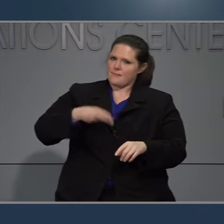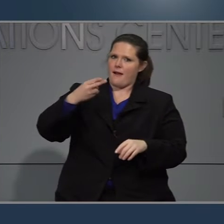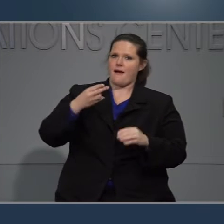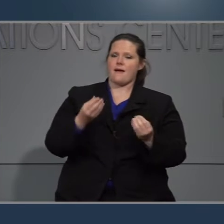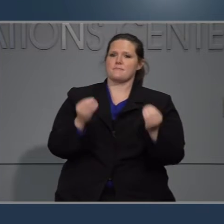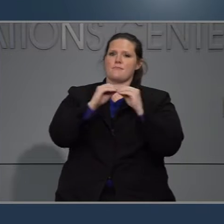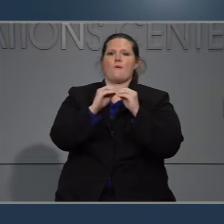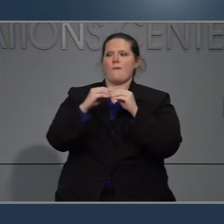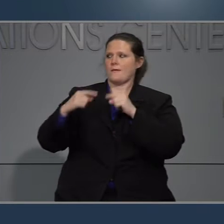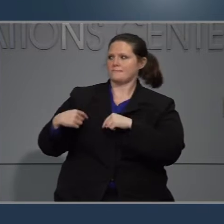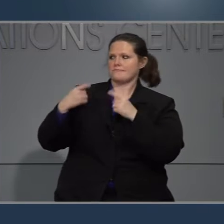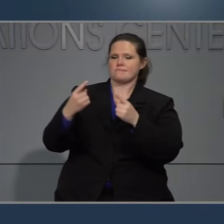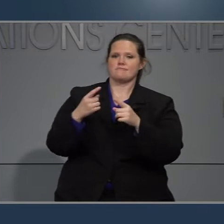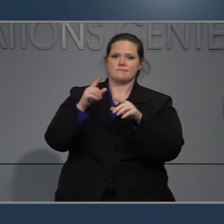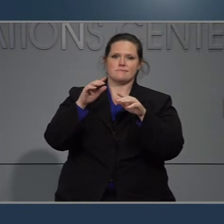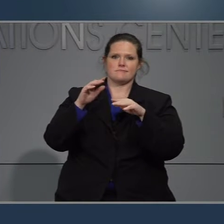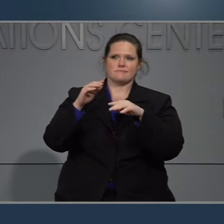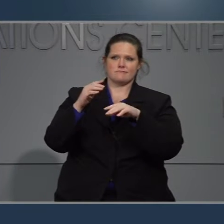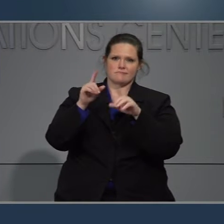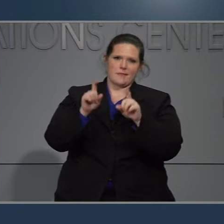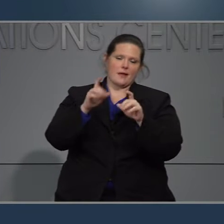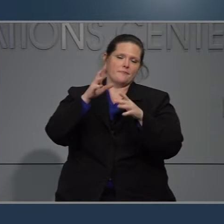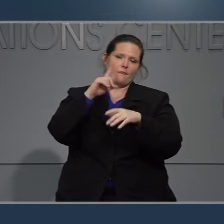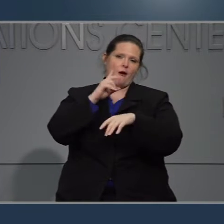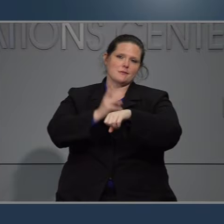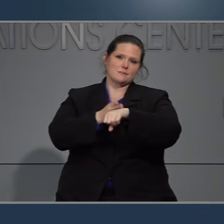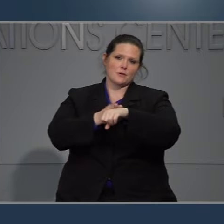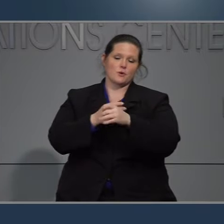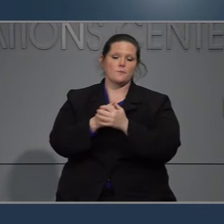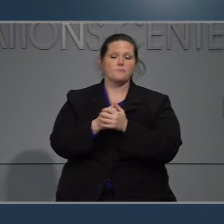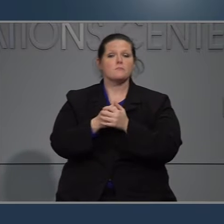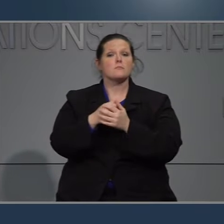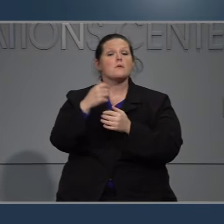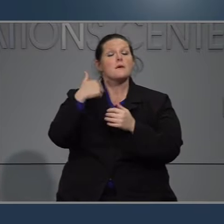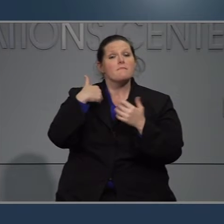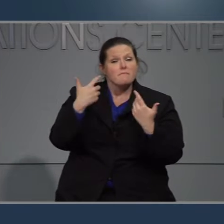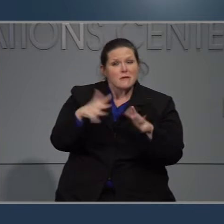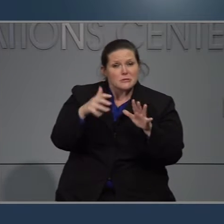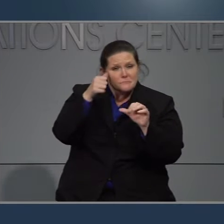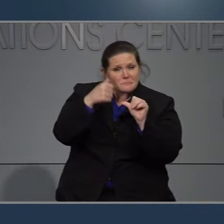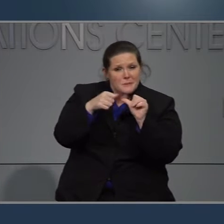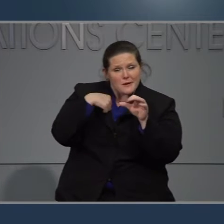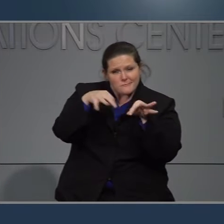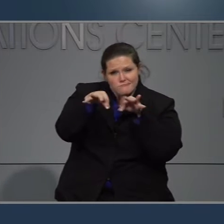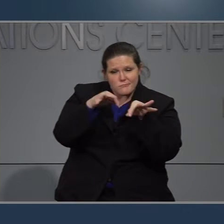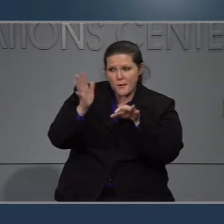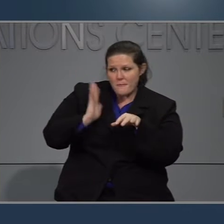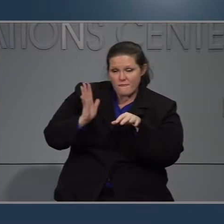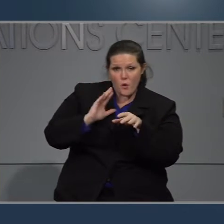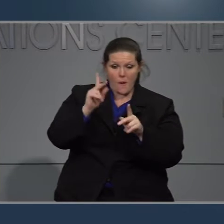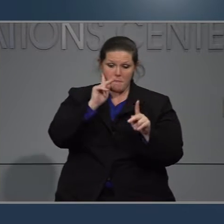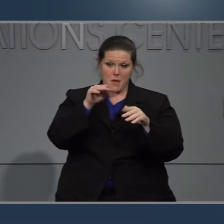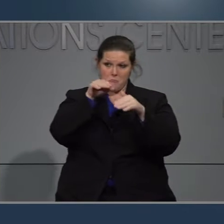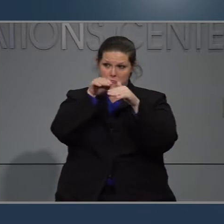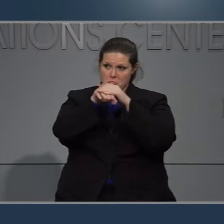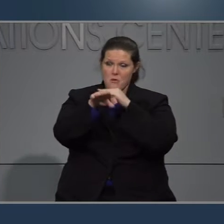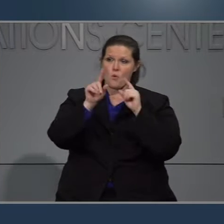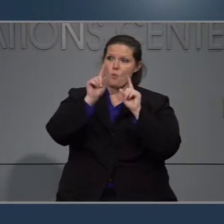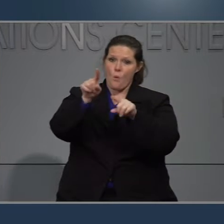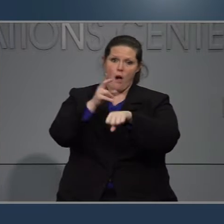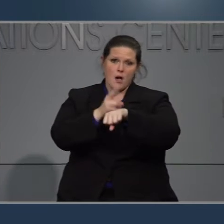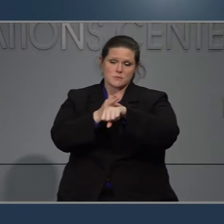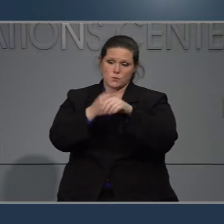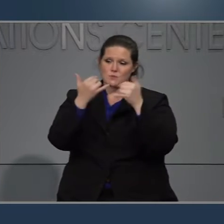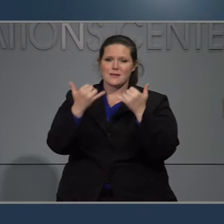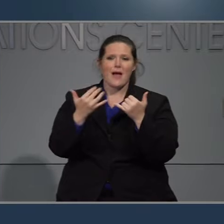más probable es que las personas que llegan al hospital el día de hoy fueron afectadas hace días o semanas atrás. Y por eso llamamos